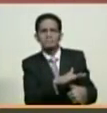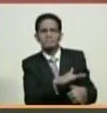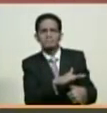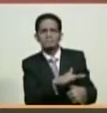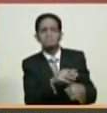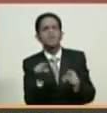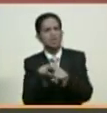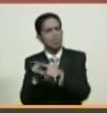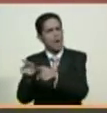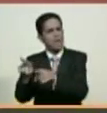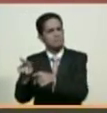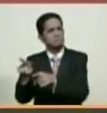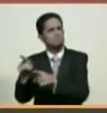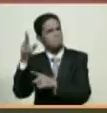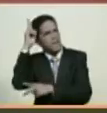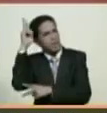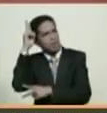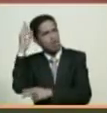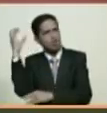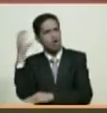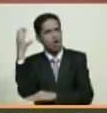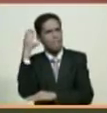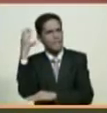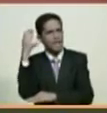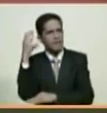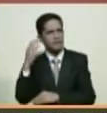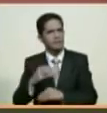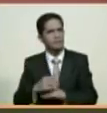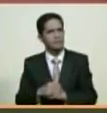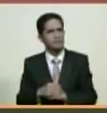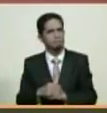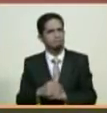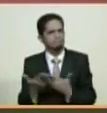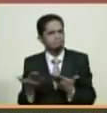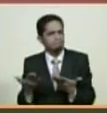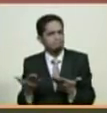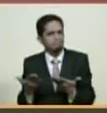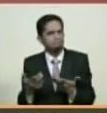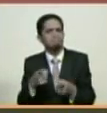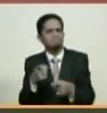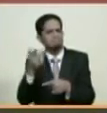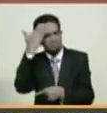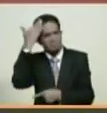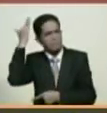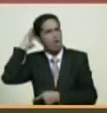si han sido sometidos las niñas y los niños venezolanos en estos países. Son unos hipócritas.